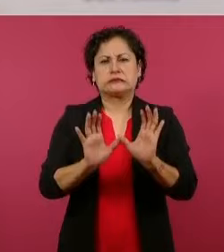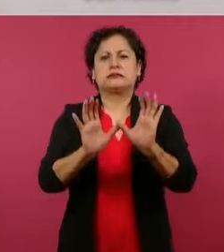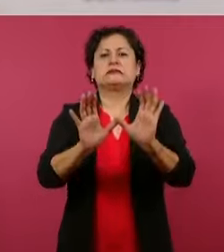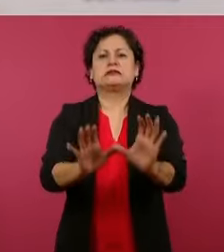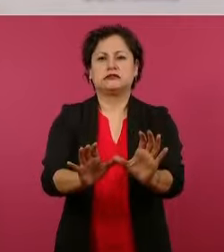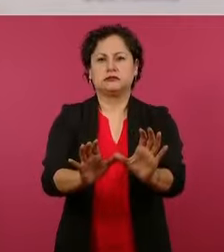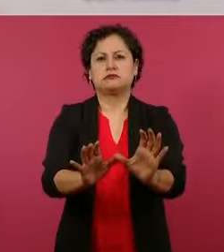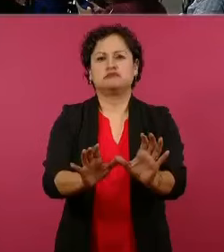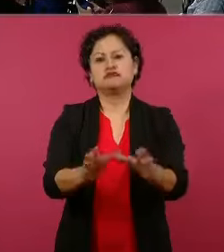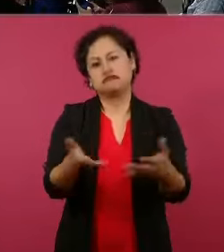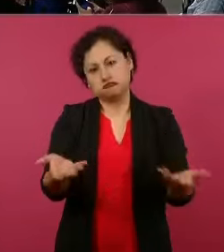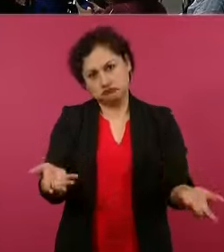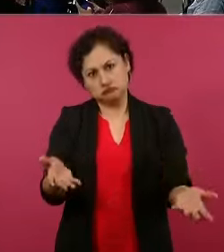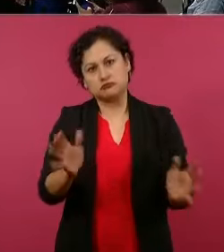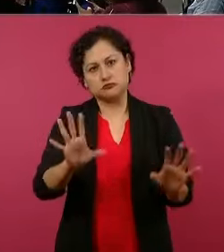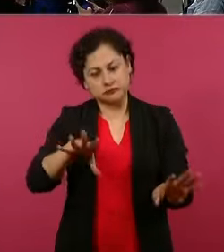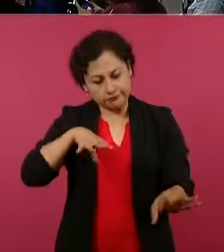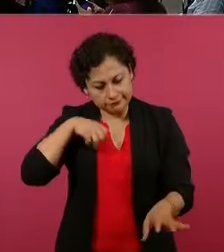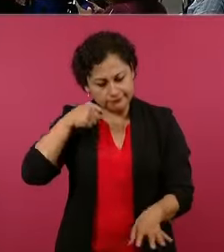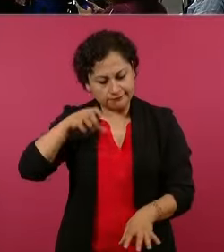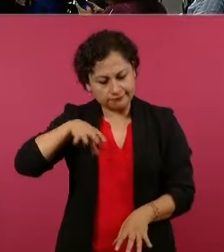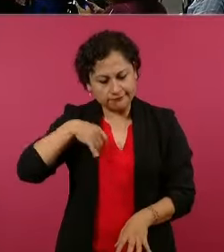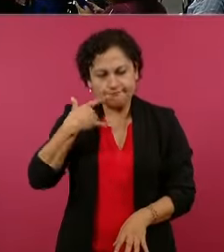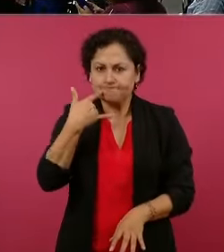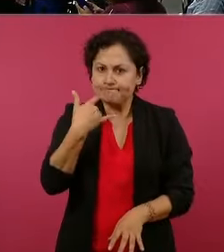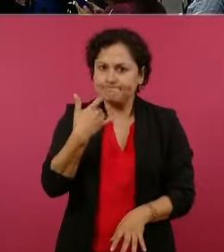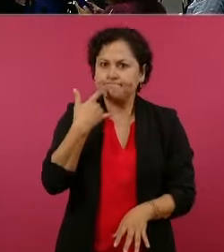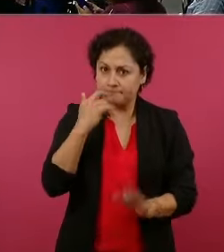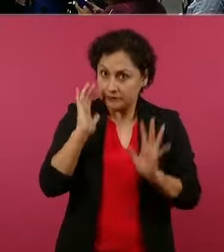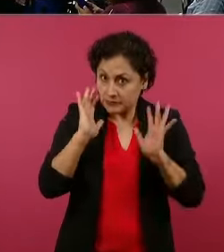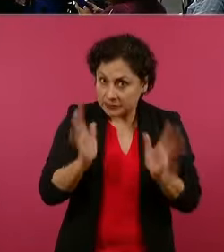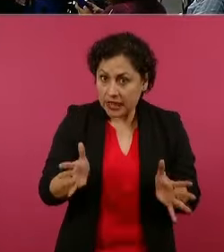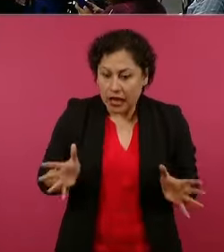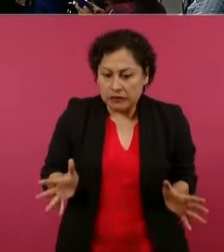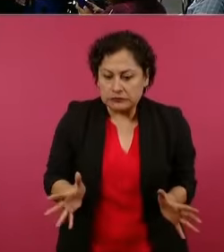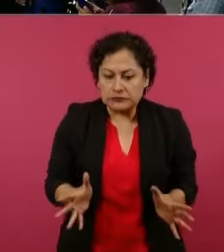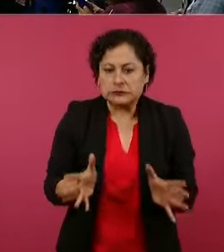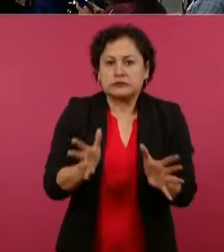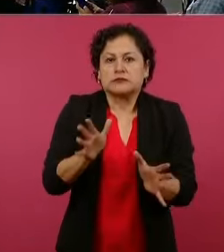maneras se necesita del apoyo del